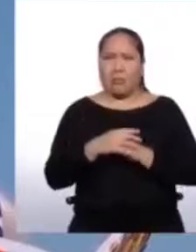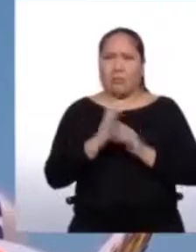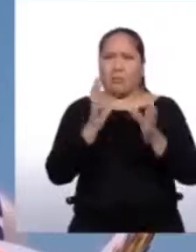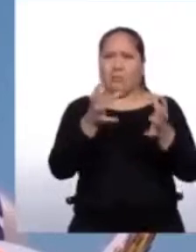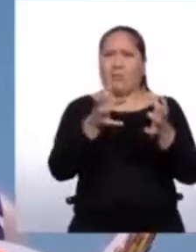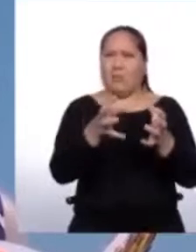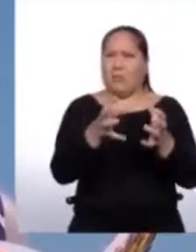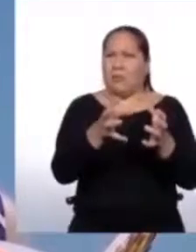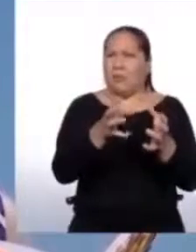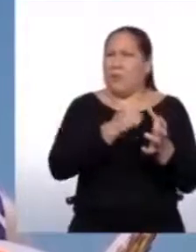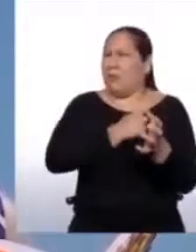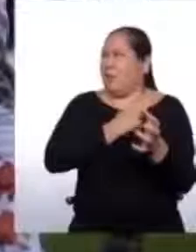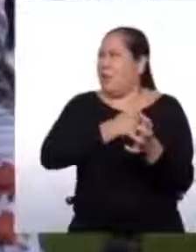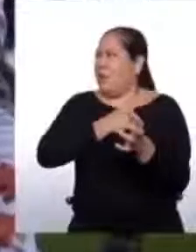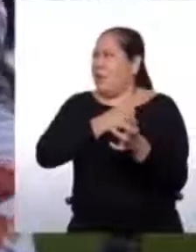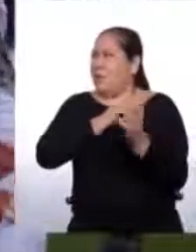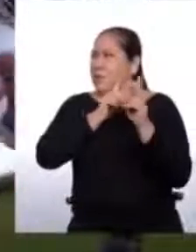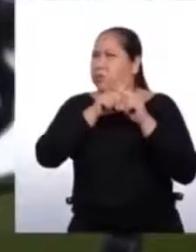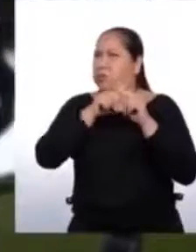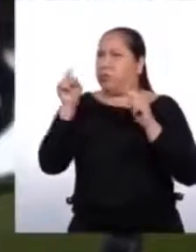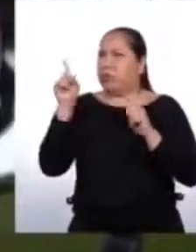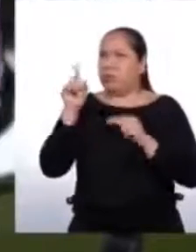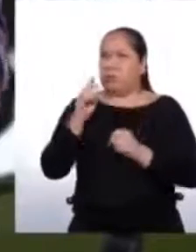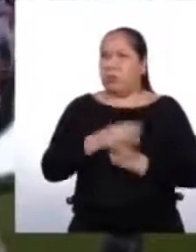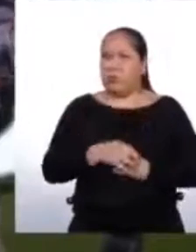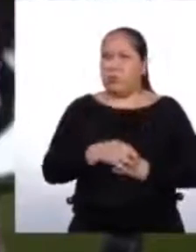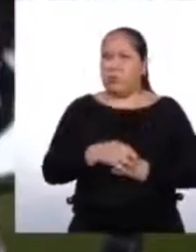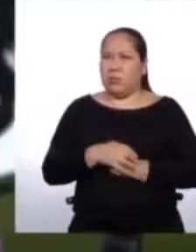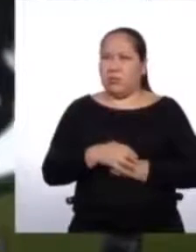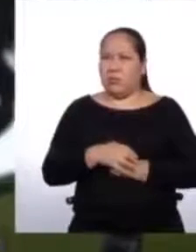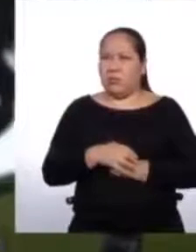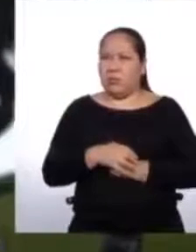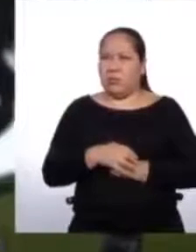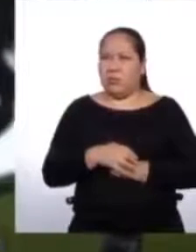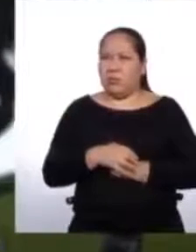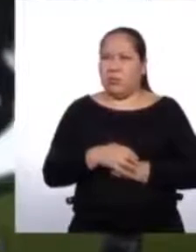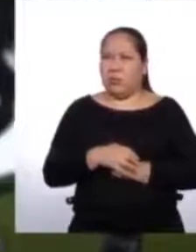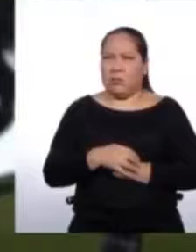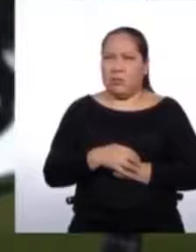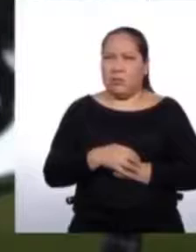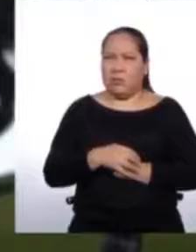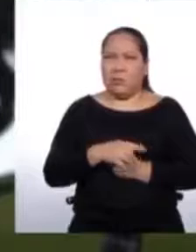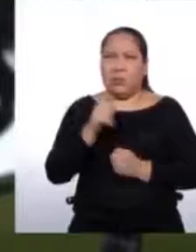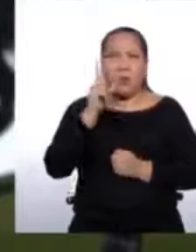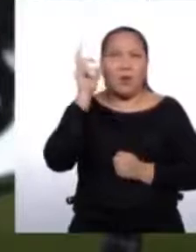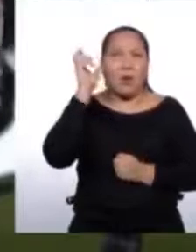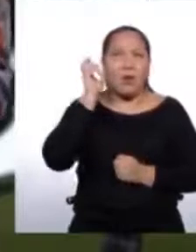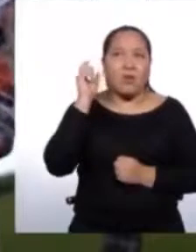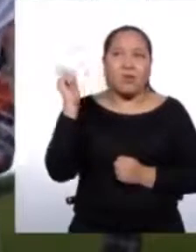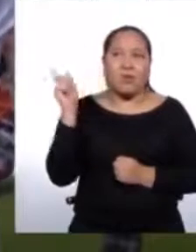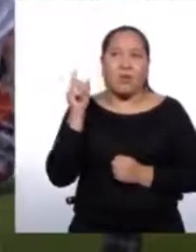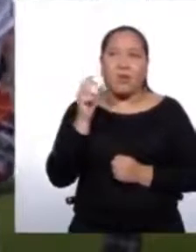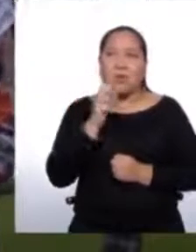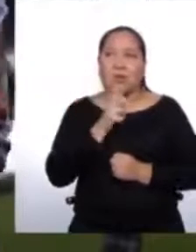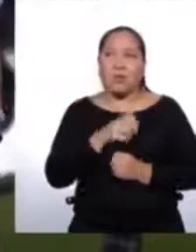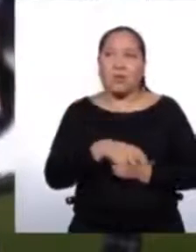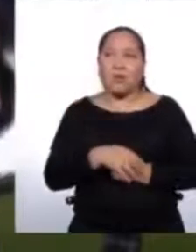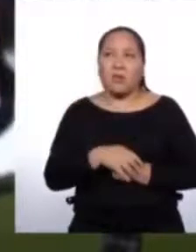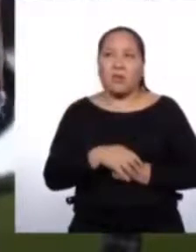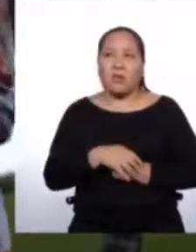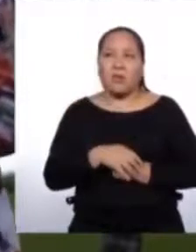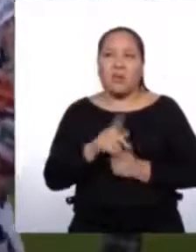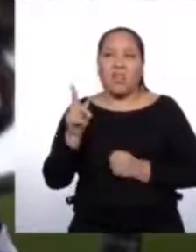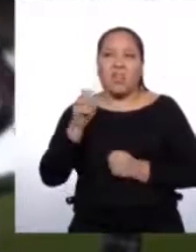apartó aterrorizado. Roberto no olvidó nunca la frase que pronunció Queca al alejarse a la carrera. Yo no juego con